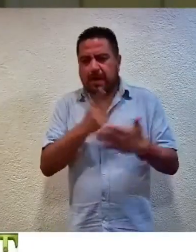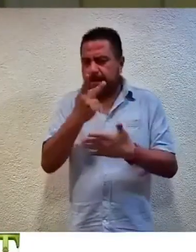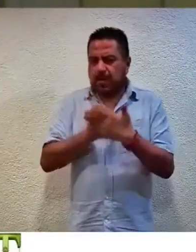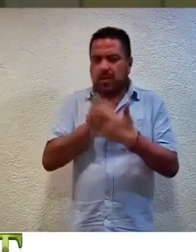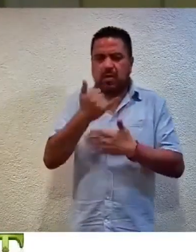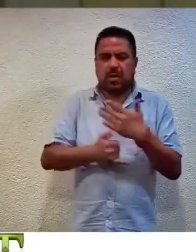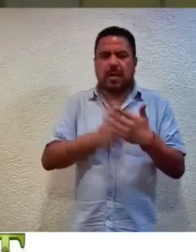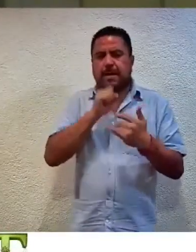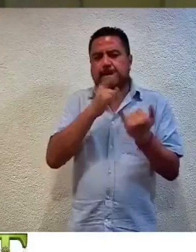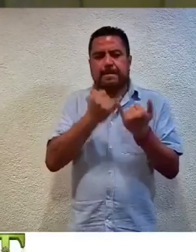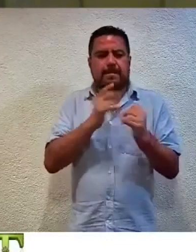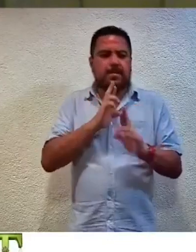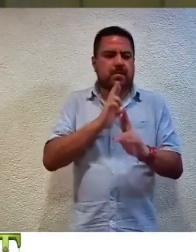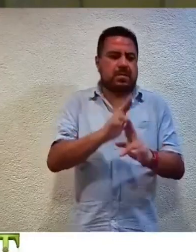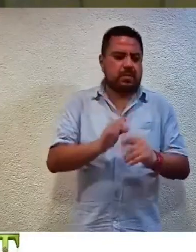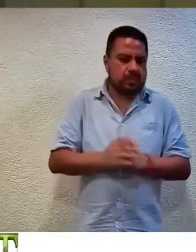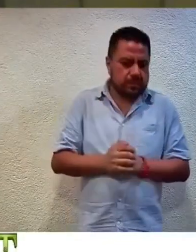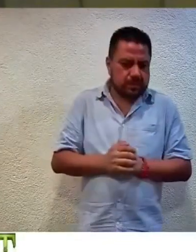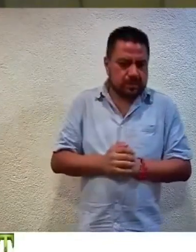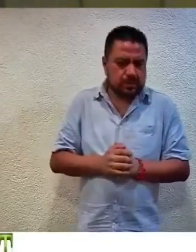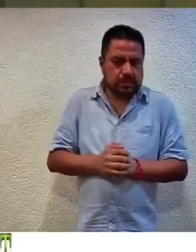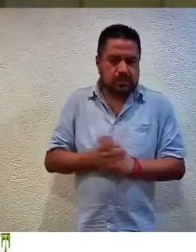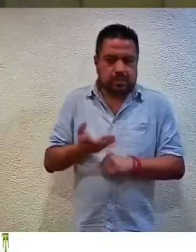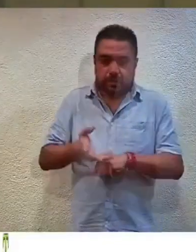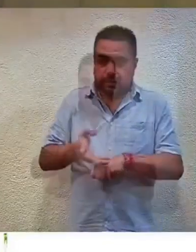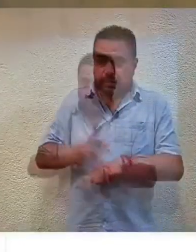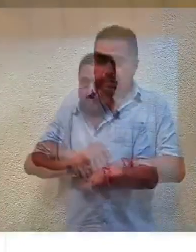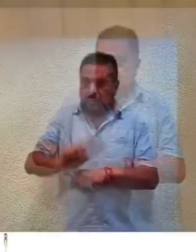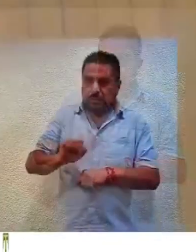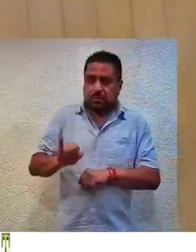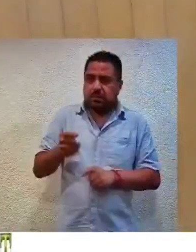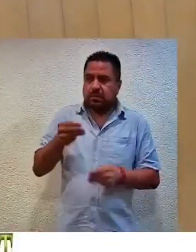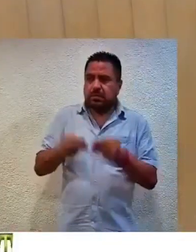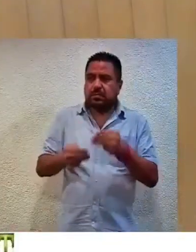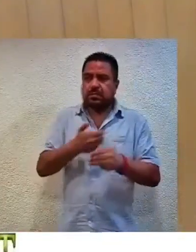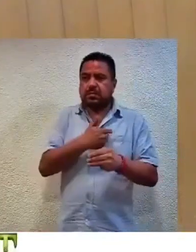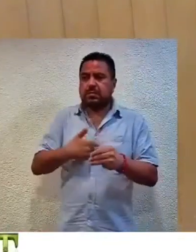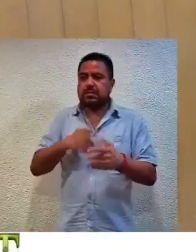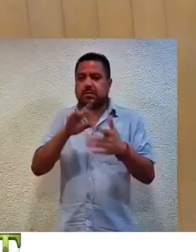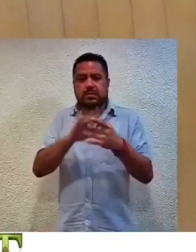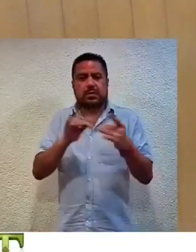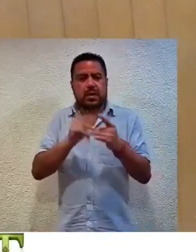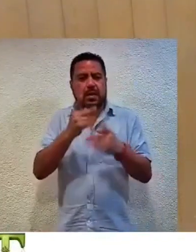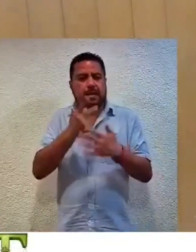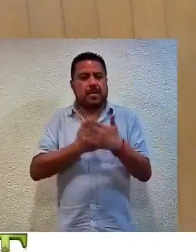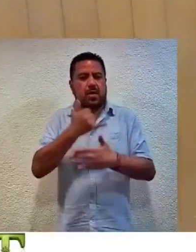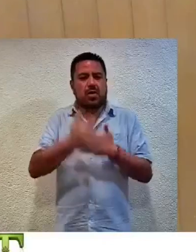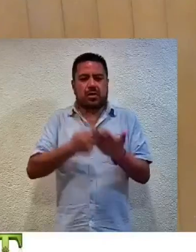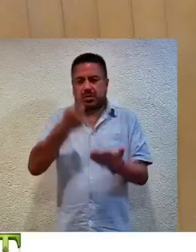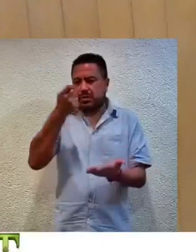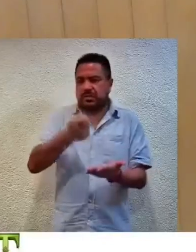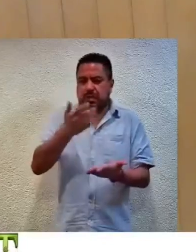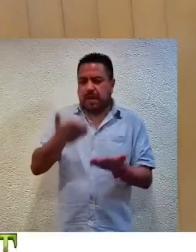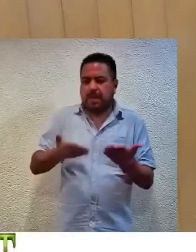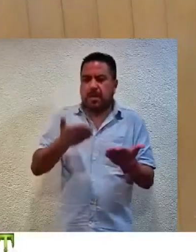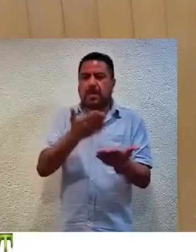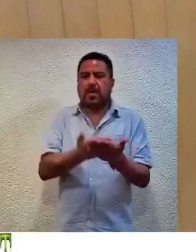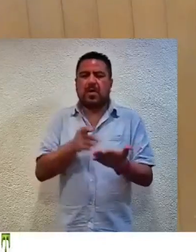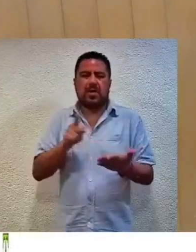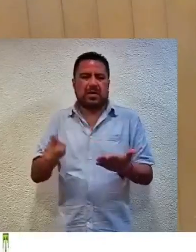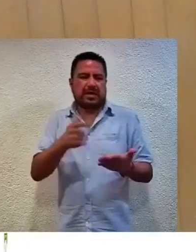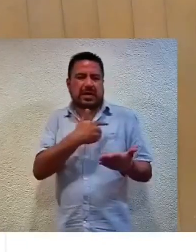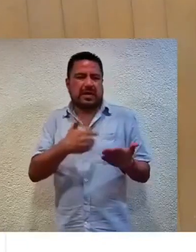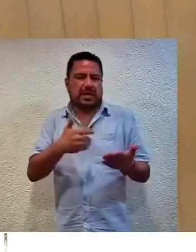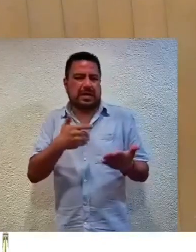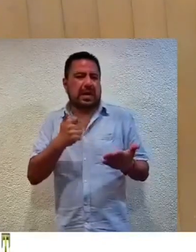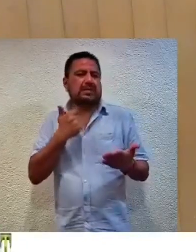y de los resolutivos del mismo. Con su autorización, magistrada presidenta, doy cuenta con el proyecto de sentencia que propone la magistrada Evelyn